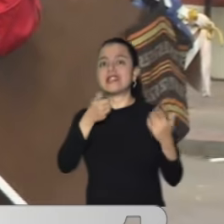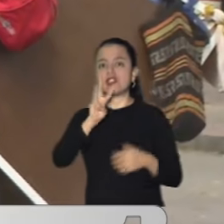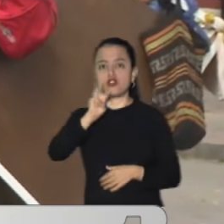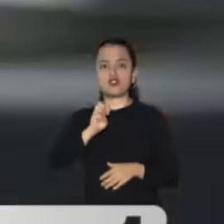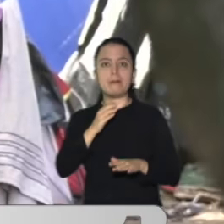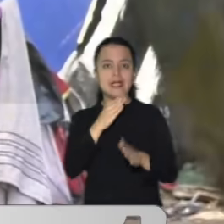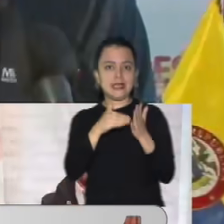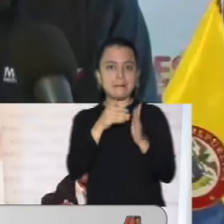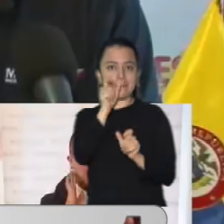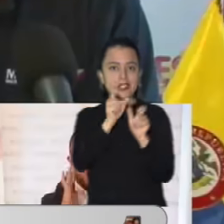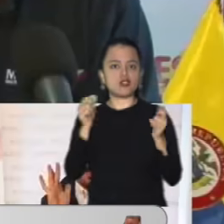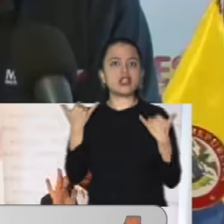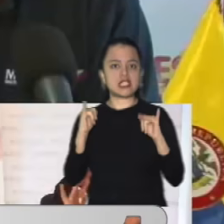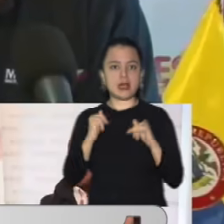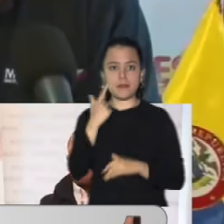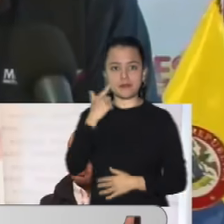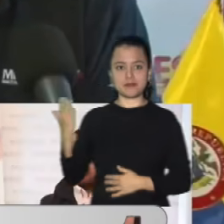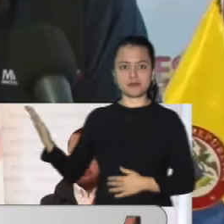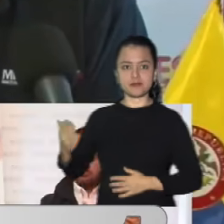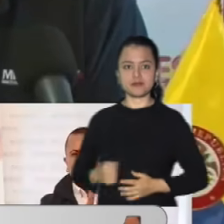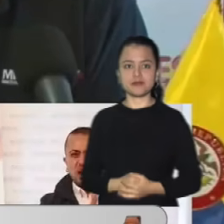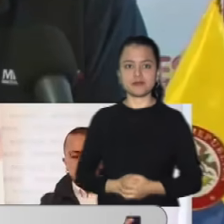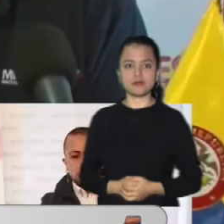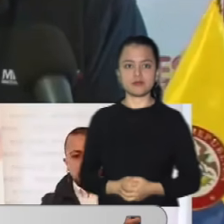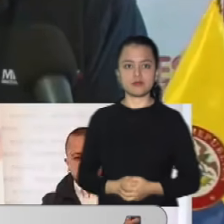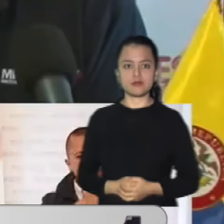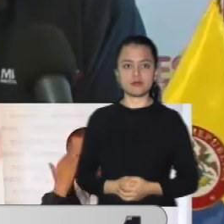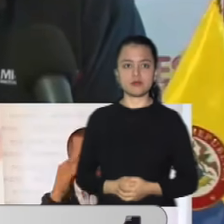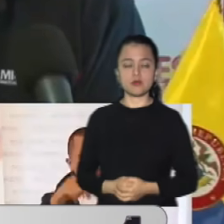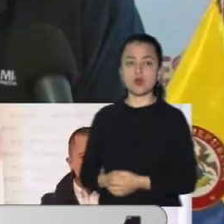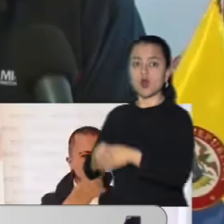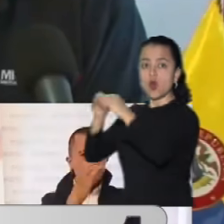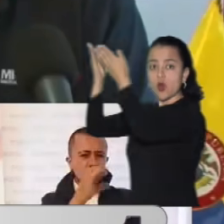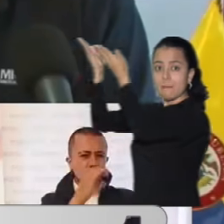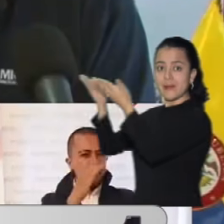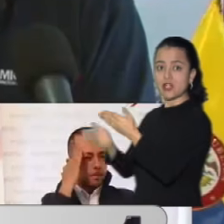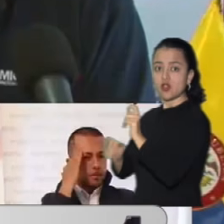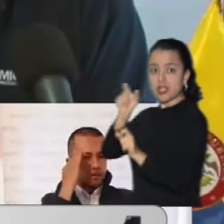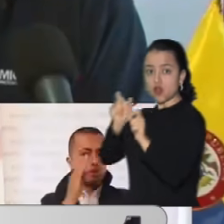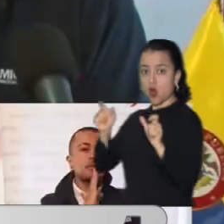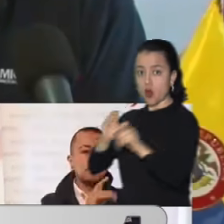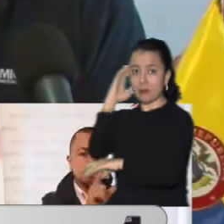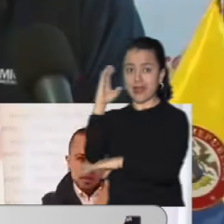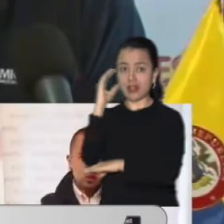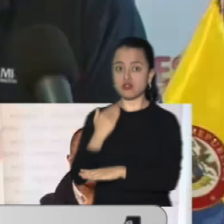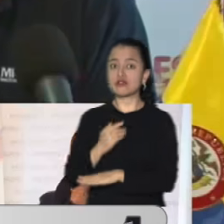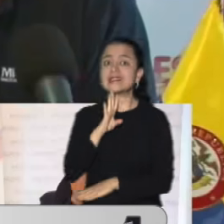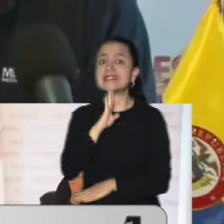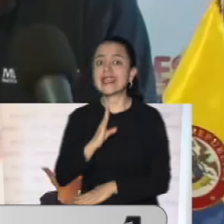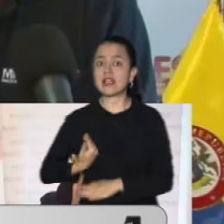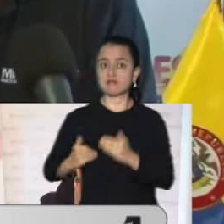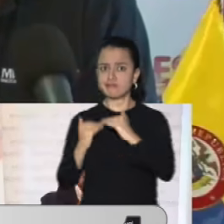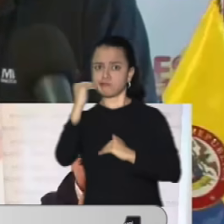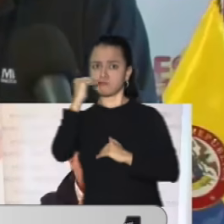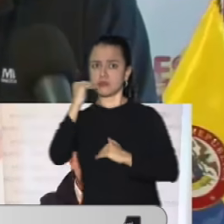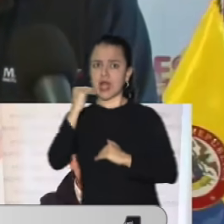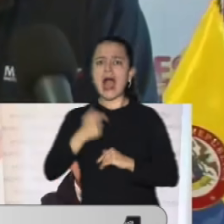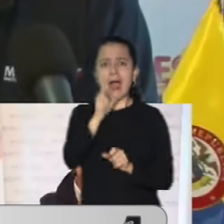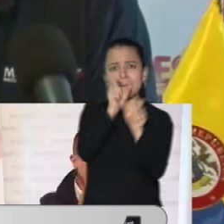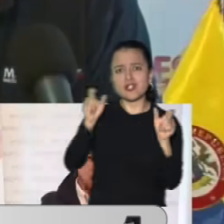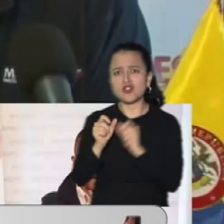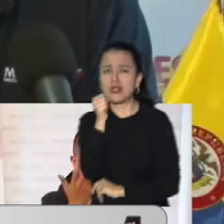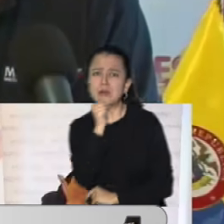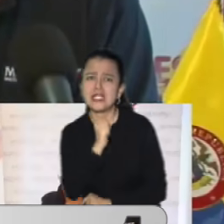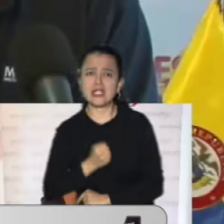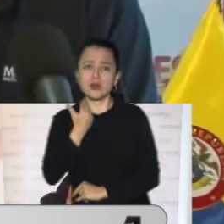confirmadas. Por supuesto, como ha sucedido con los colombianos, tienen prioridad los adultos mayores con comorbilidades